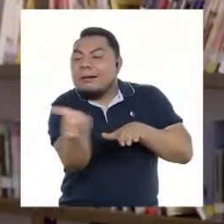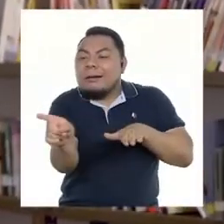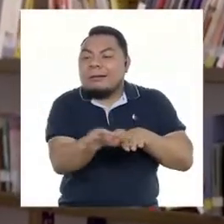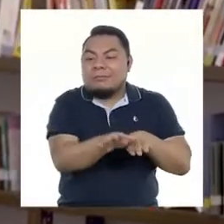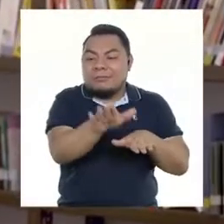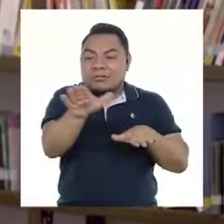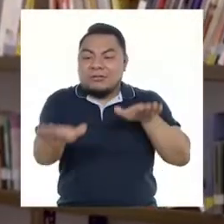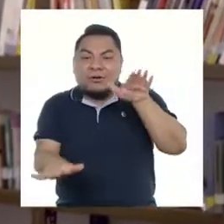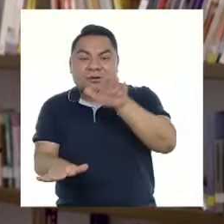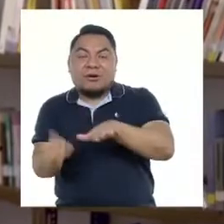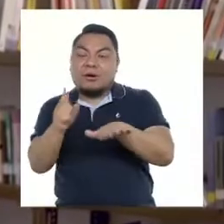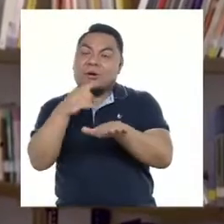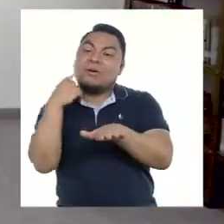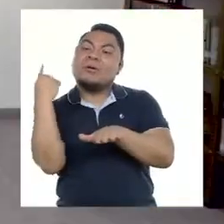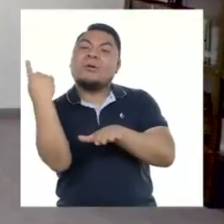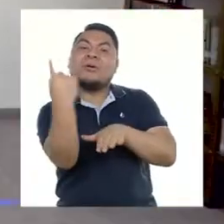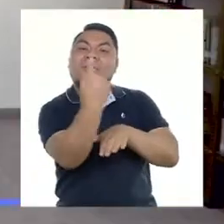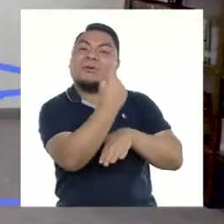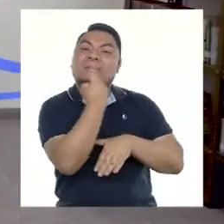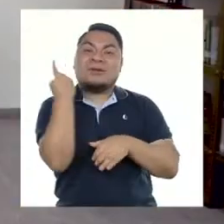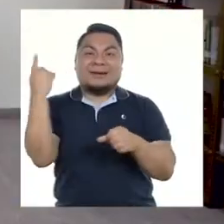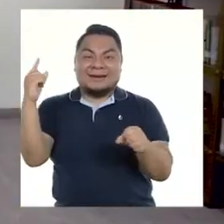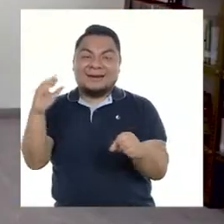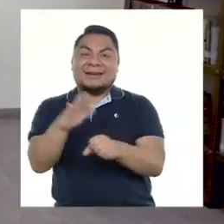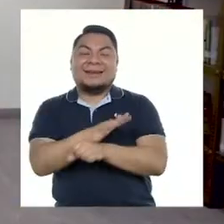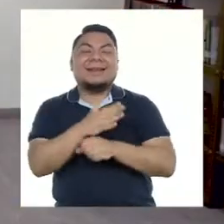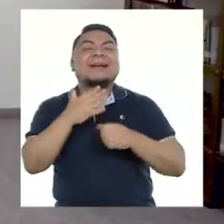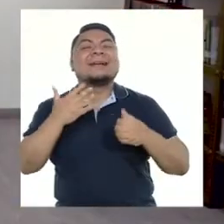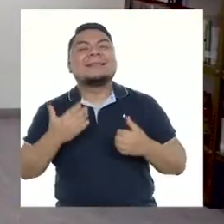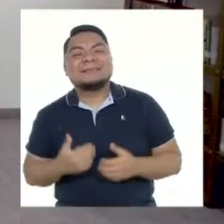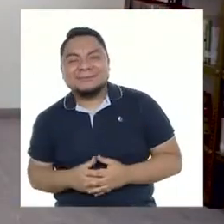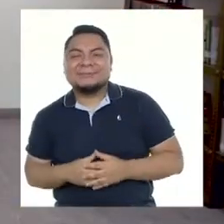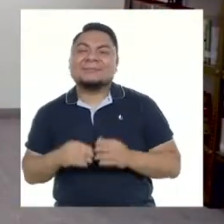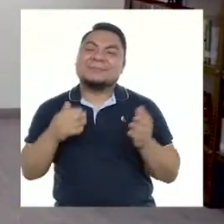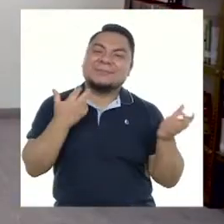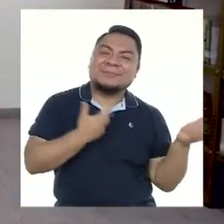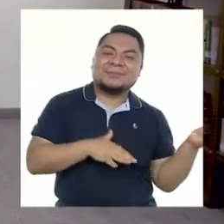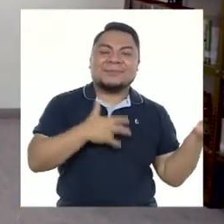costado, una vueltita completa.